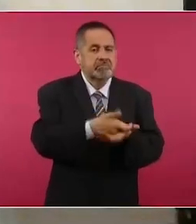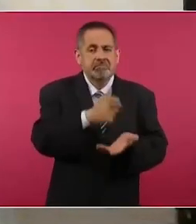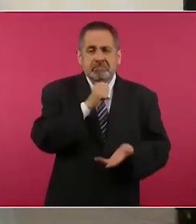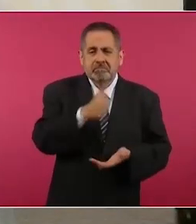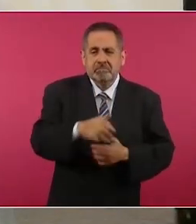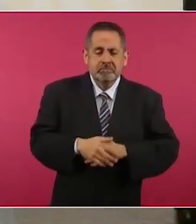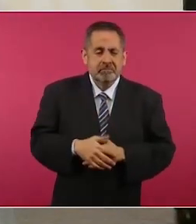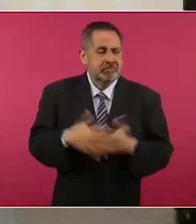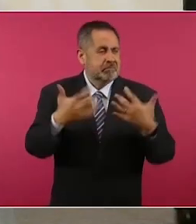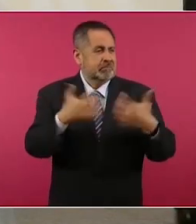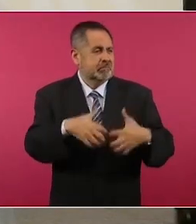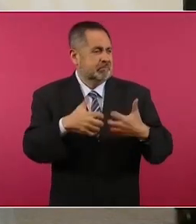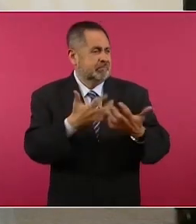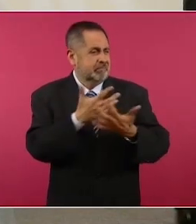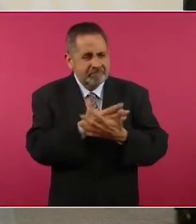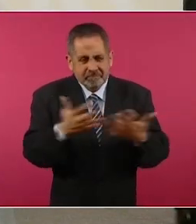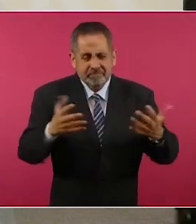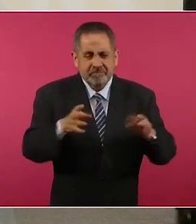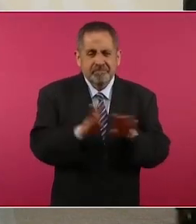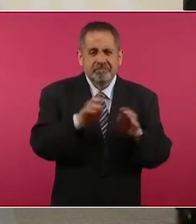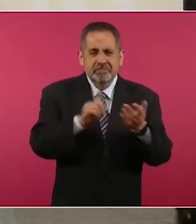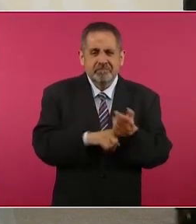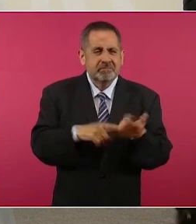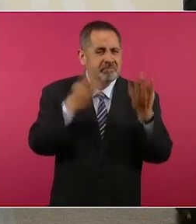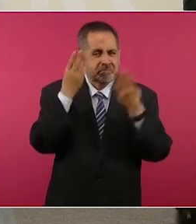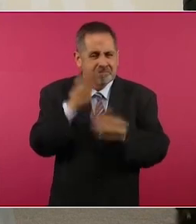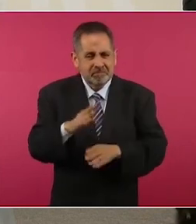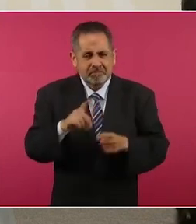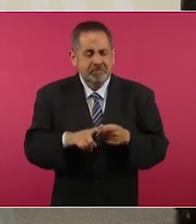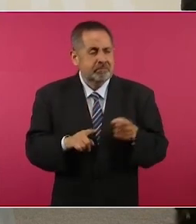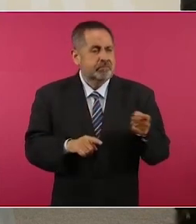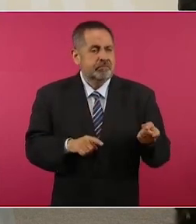Las grandes empresas, los bancos,